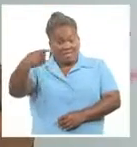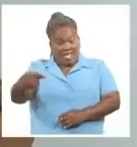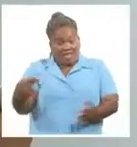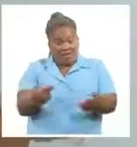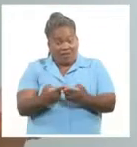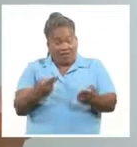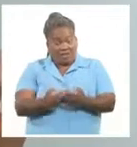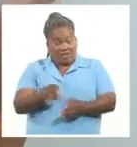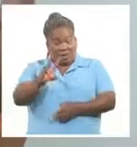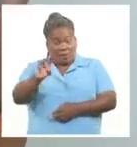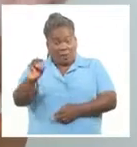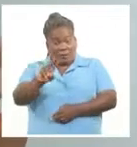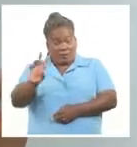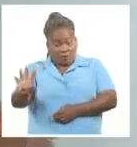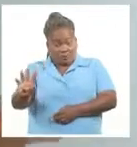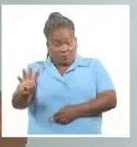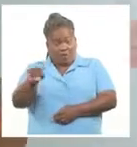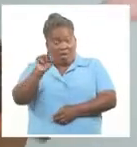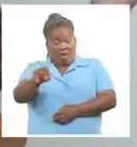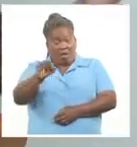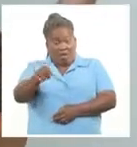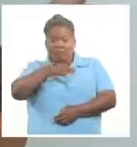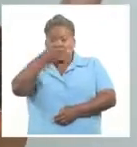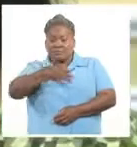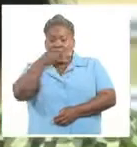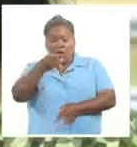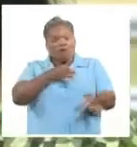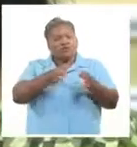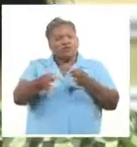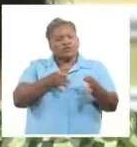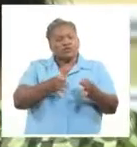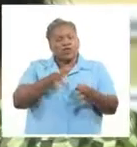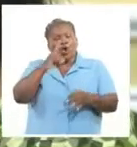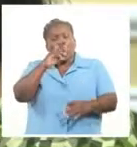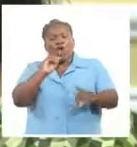en 2024 y versará sobre la función notarial